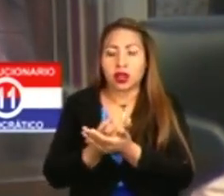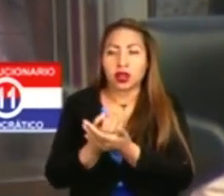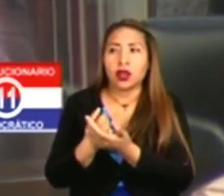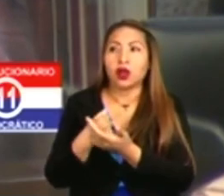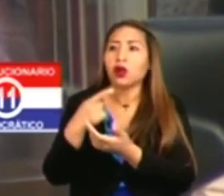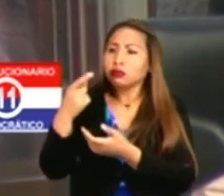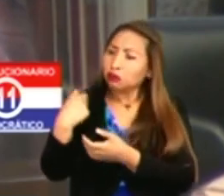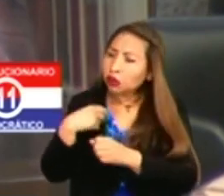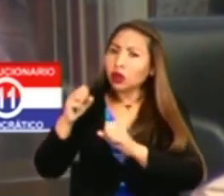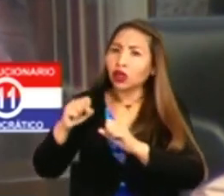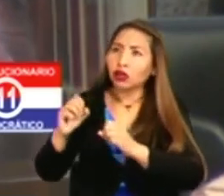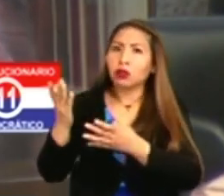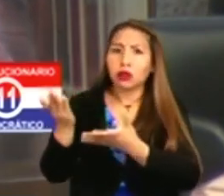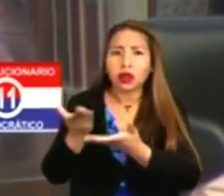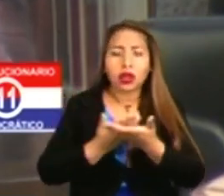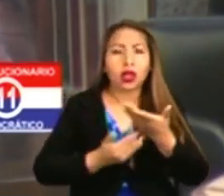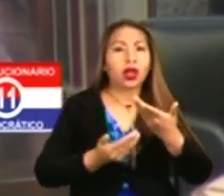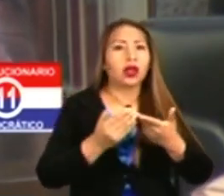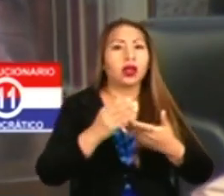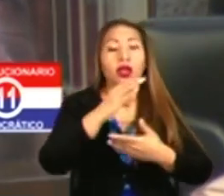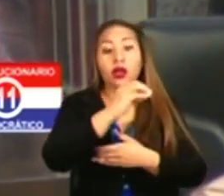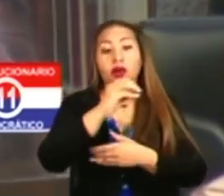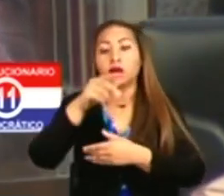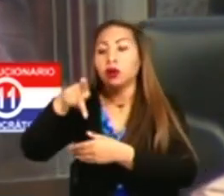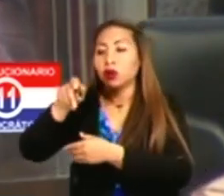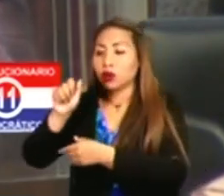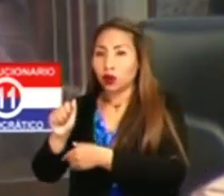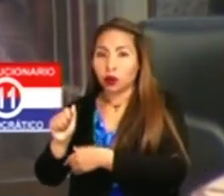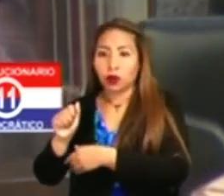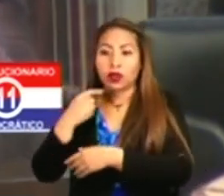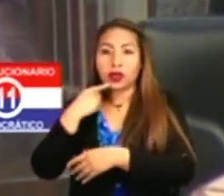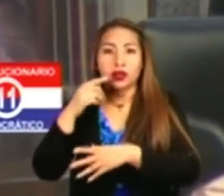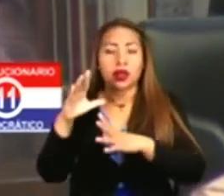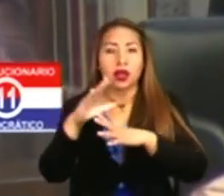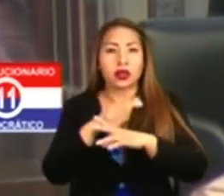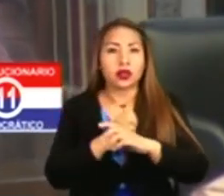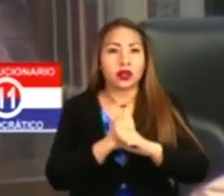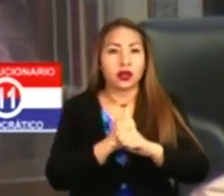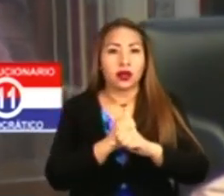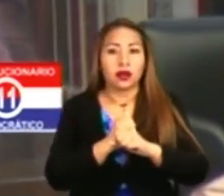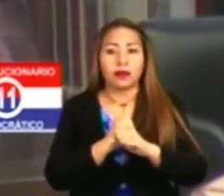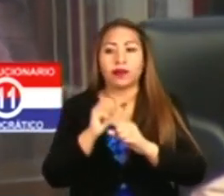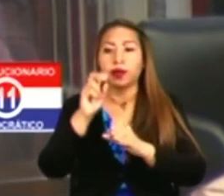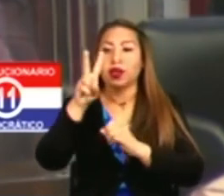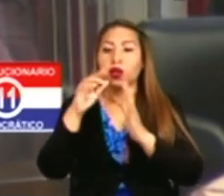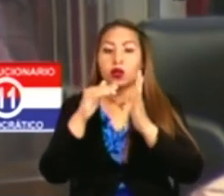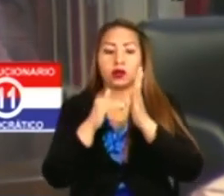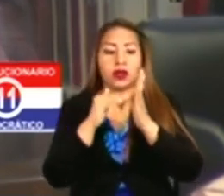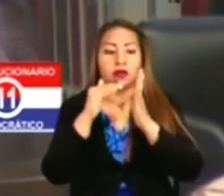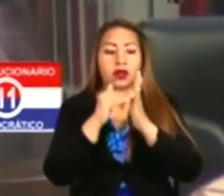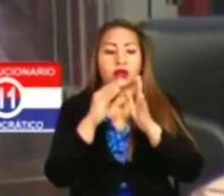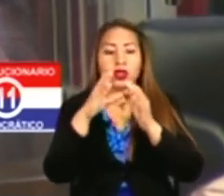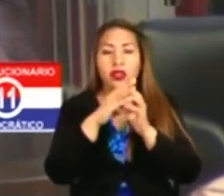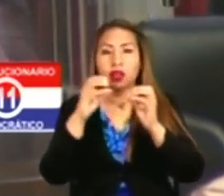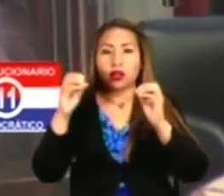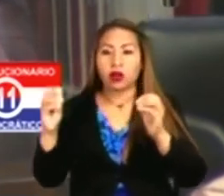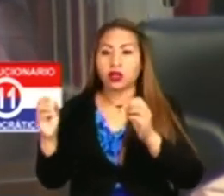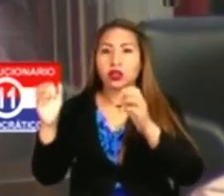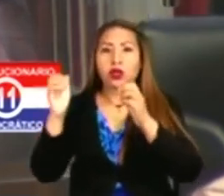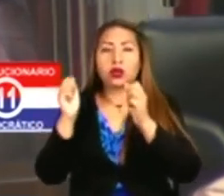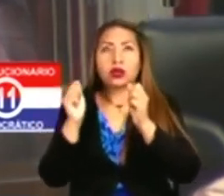le construyó una terminal de 2.000 millones de dólares por la empresa Odebrecht, cuando entran los pasajeros